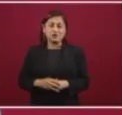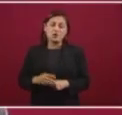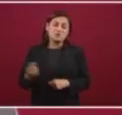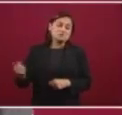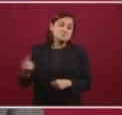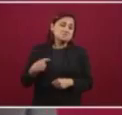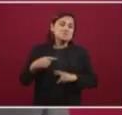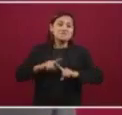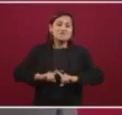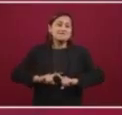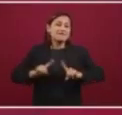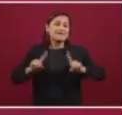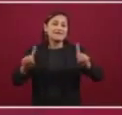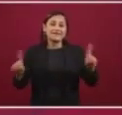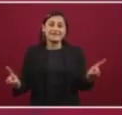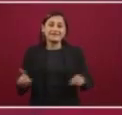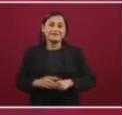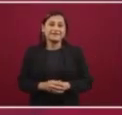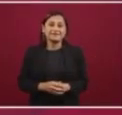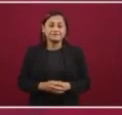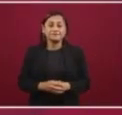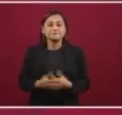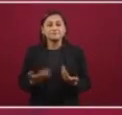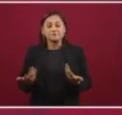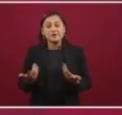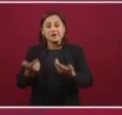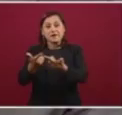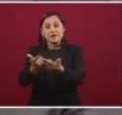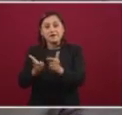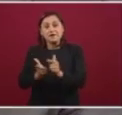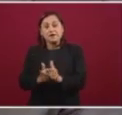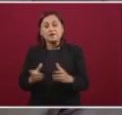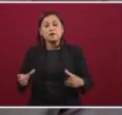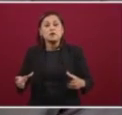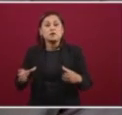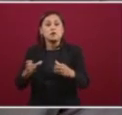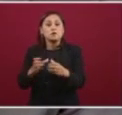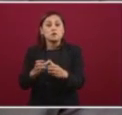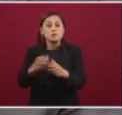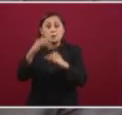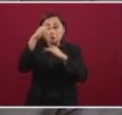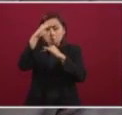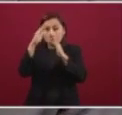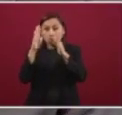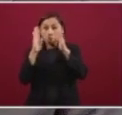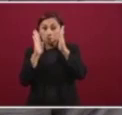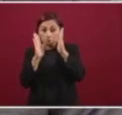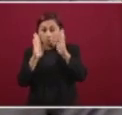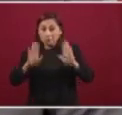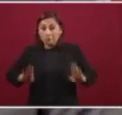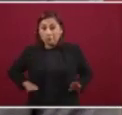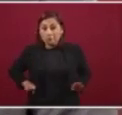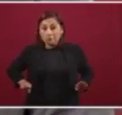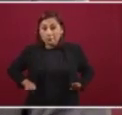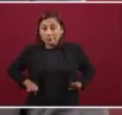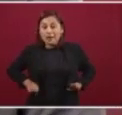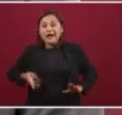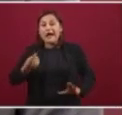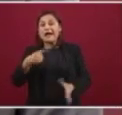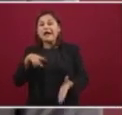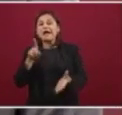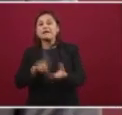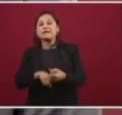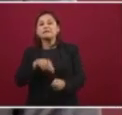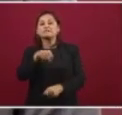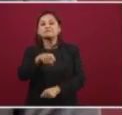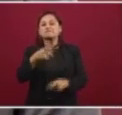La derecha, mejor dicho, el conservadurismo, tiene como doctrina la